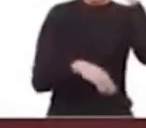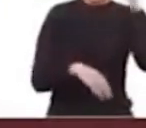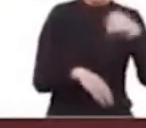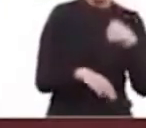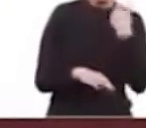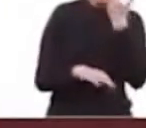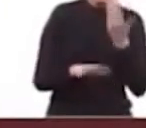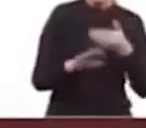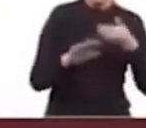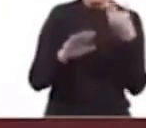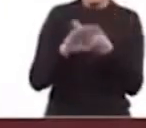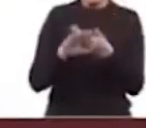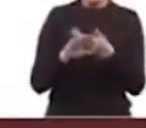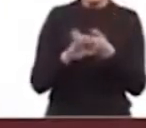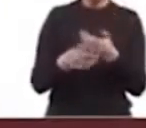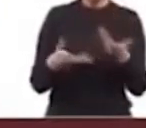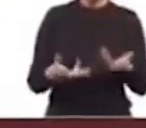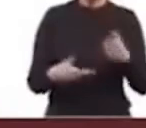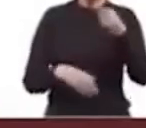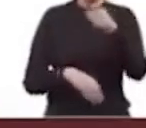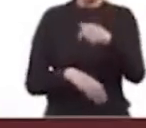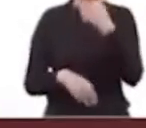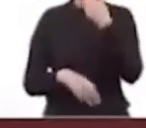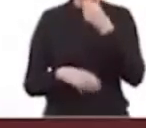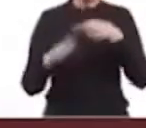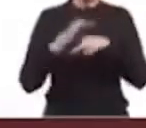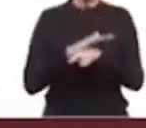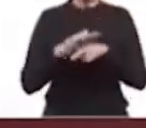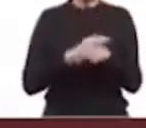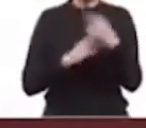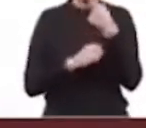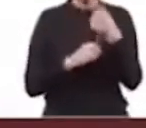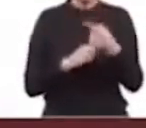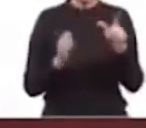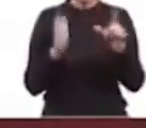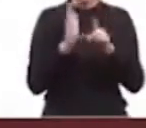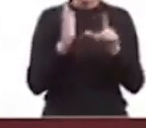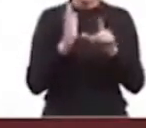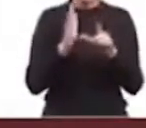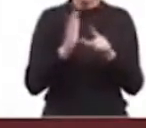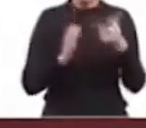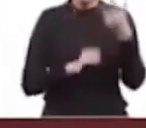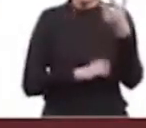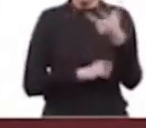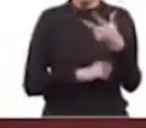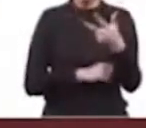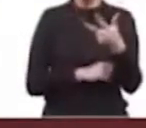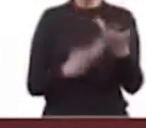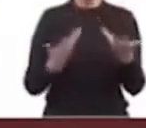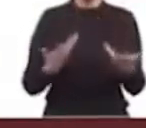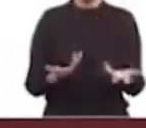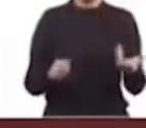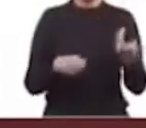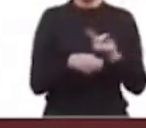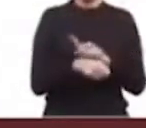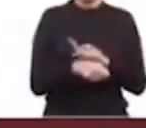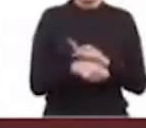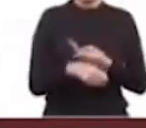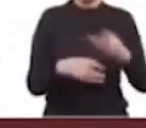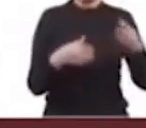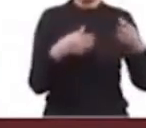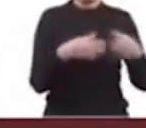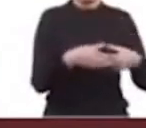casos, que es lo que ha dicho el director del metro. En la línea 8 se avienta a las vías del tren